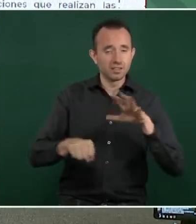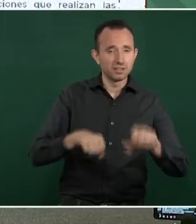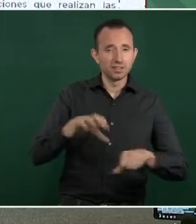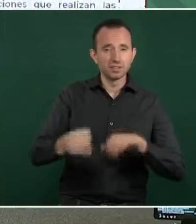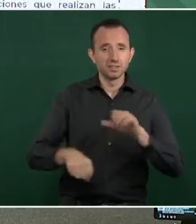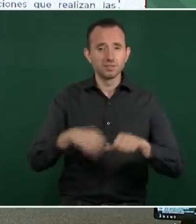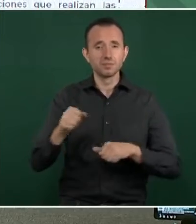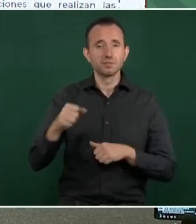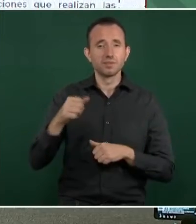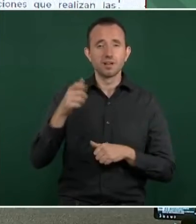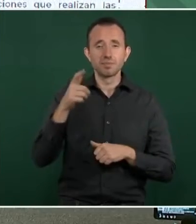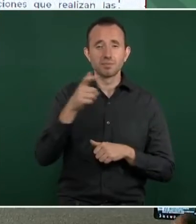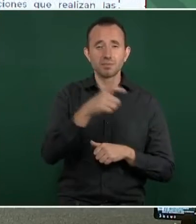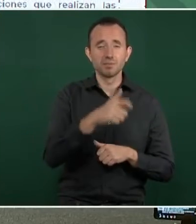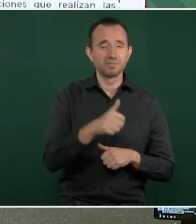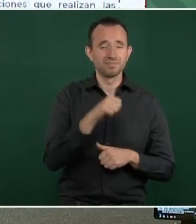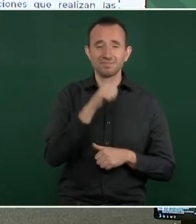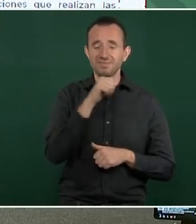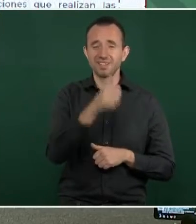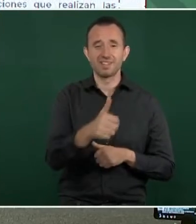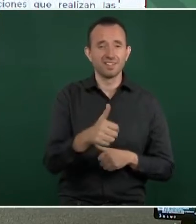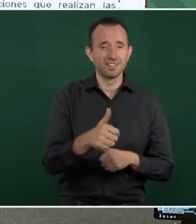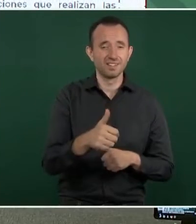un balazo.